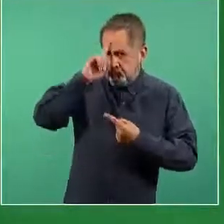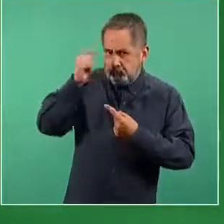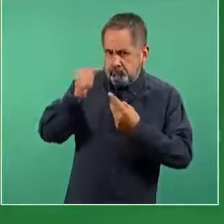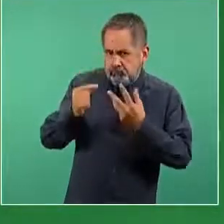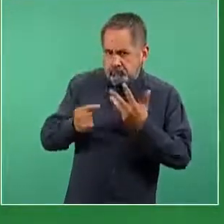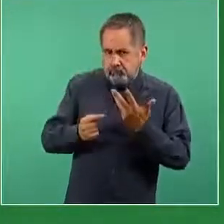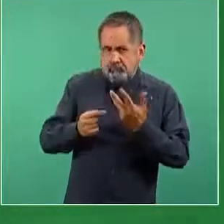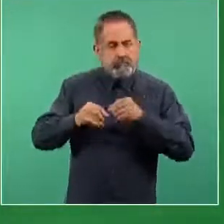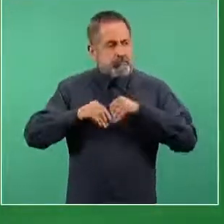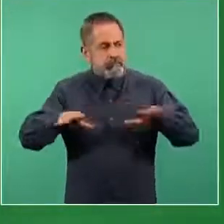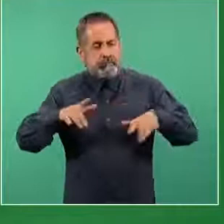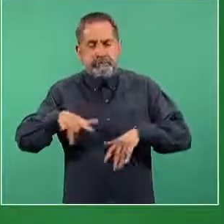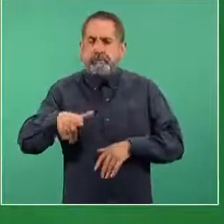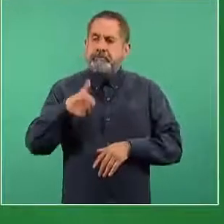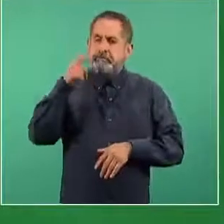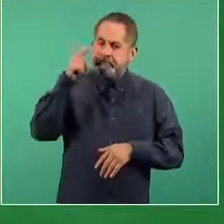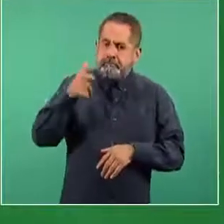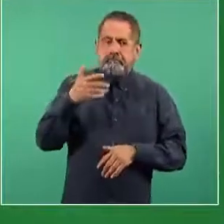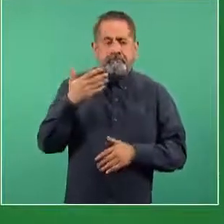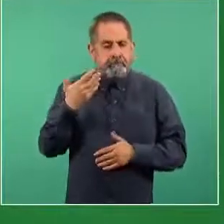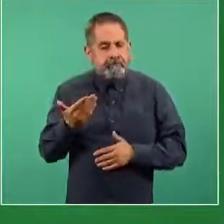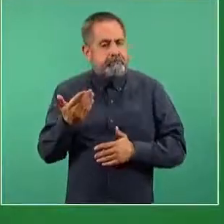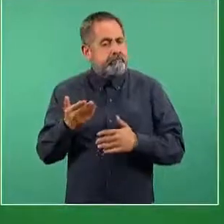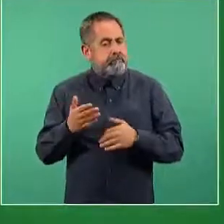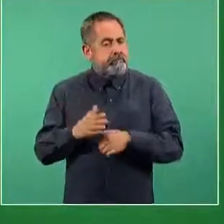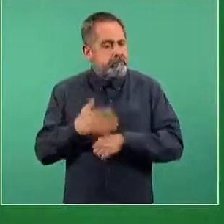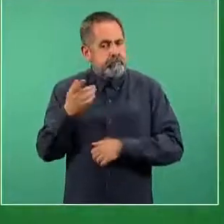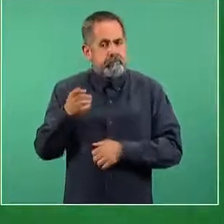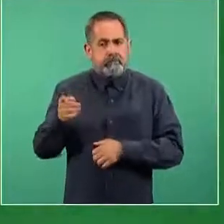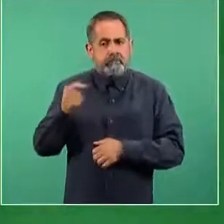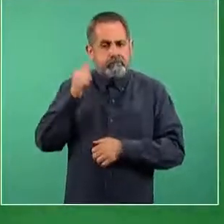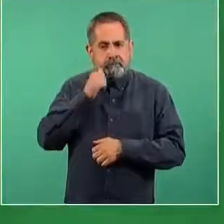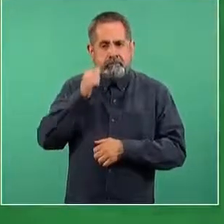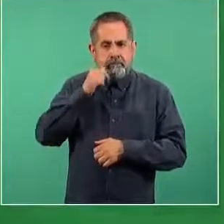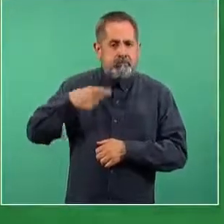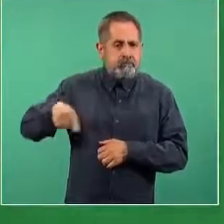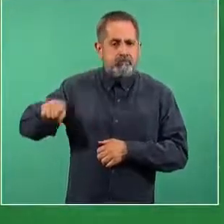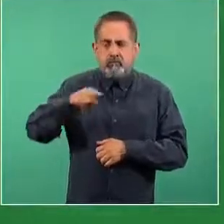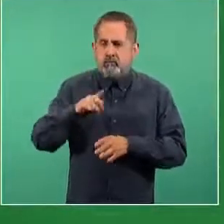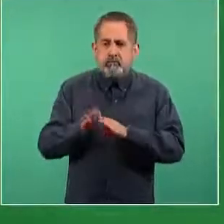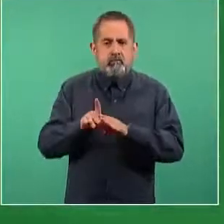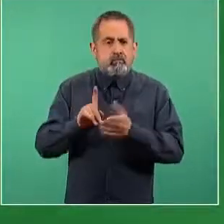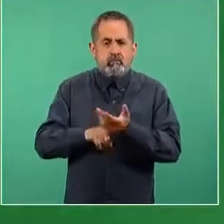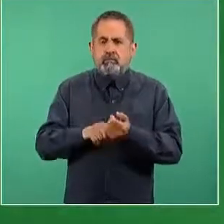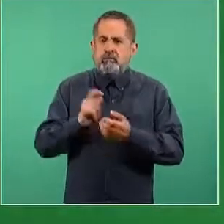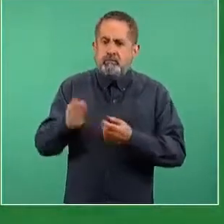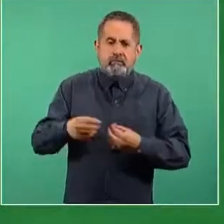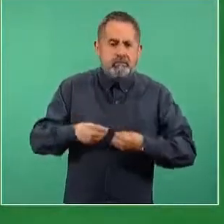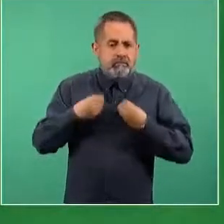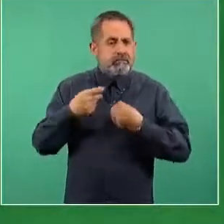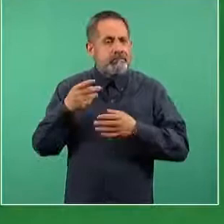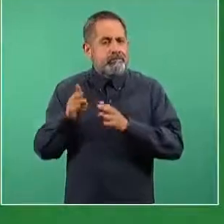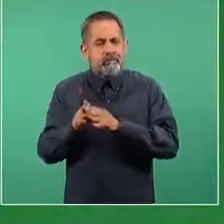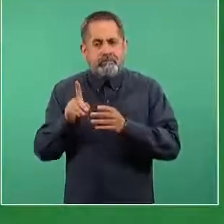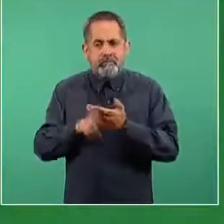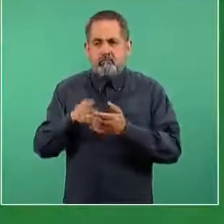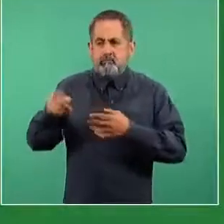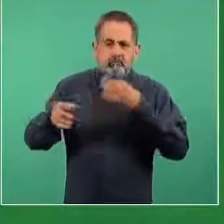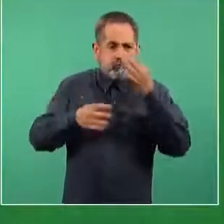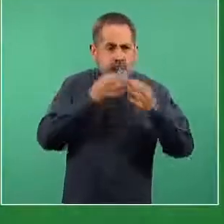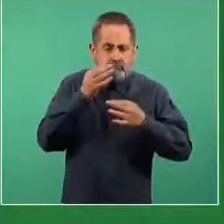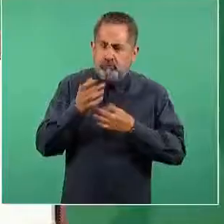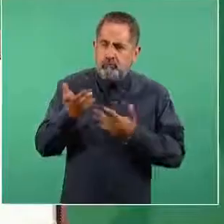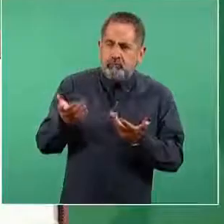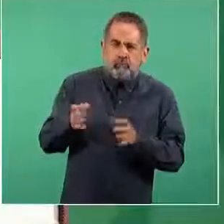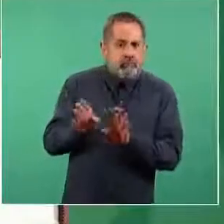México en general, nos puedan compartir cuáles han sido estas experiencias, cuáles han sido sus principales intervenciones, cómo es que